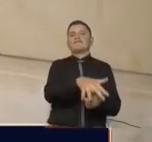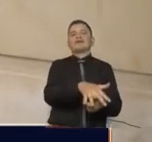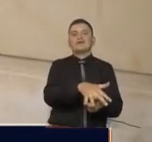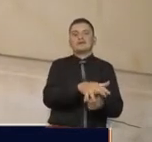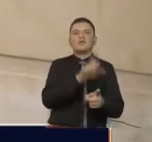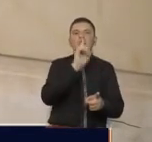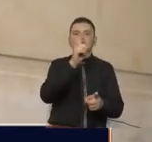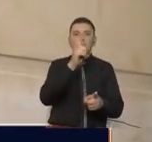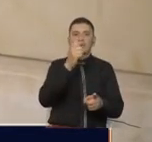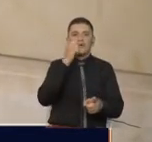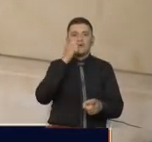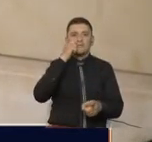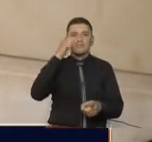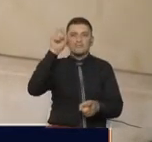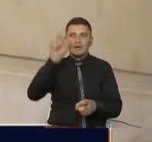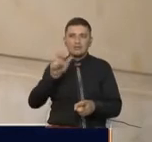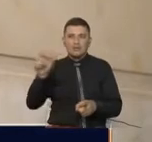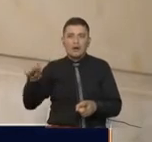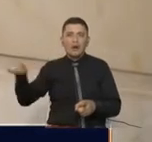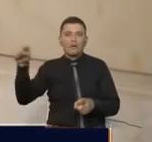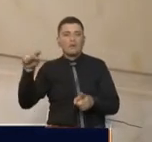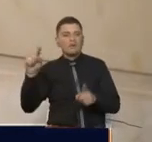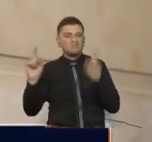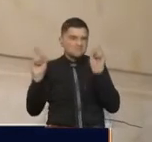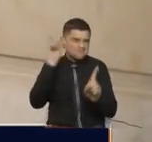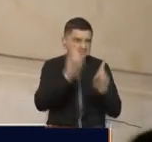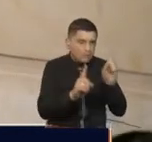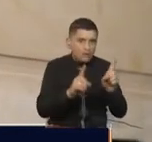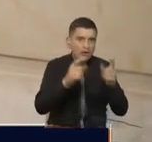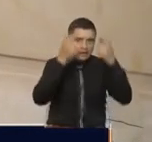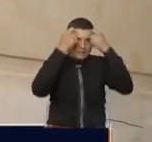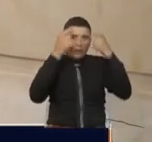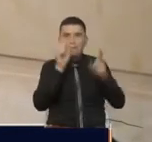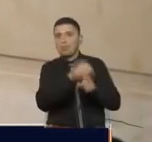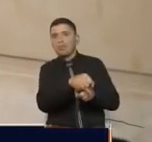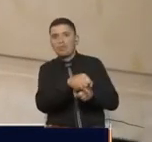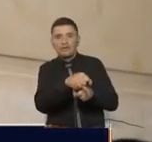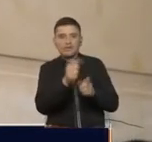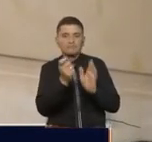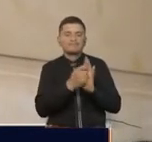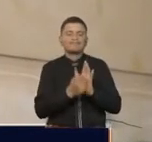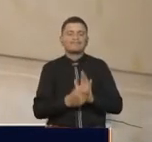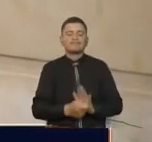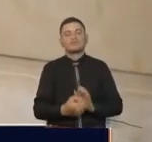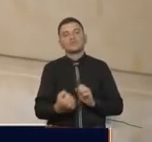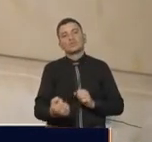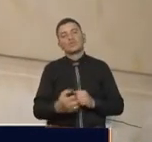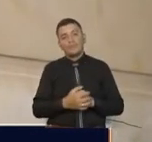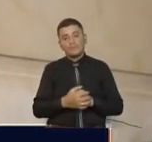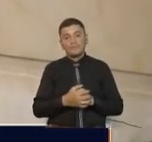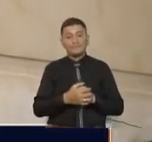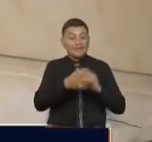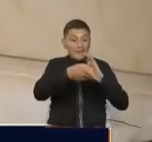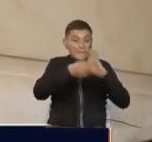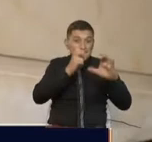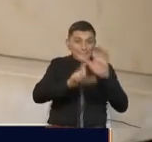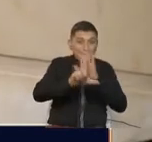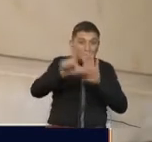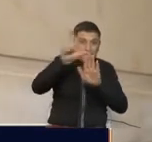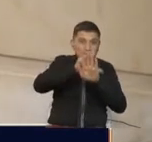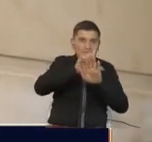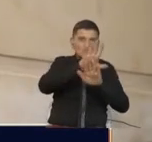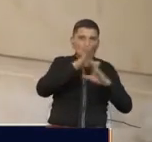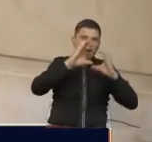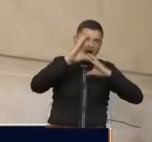el abuso del hombre y la omisión recurrente del Estado. Por la minería ilegal del Bajo Cauca Antioqueño,